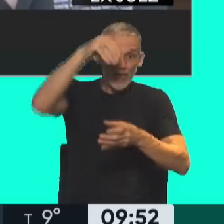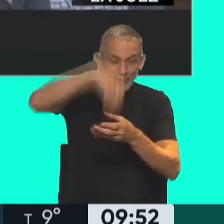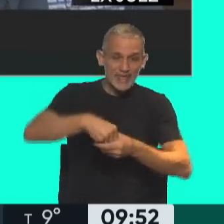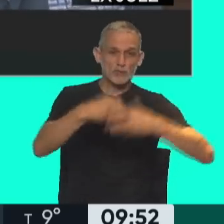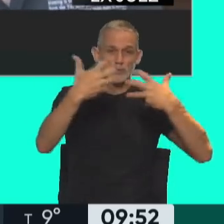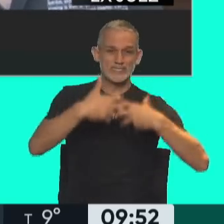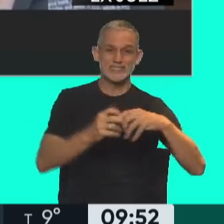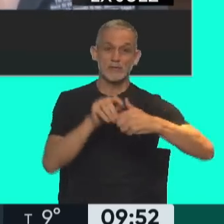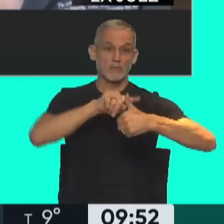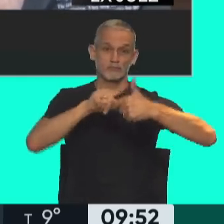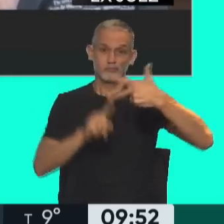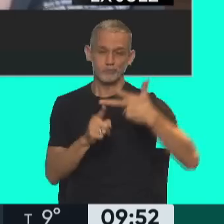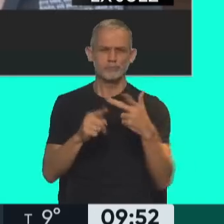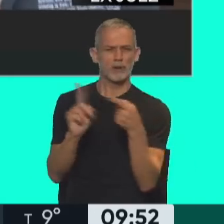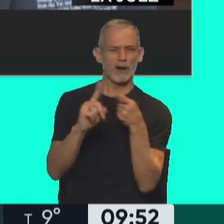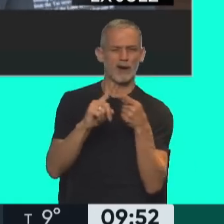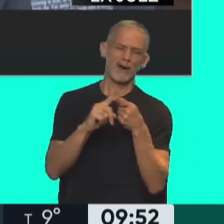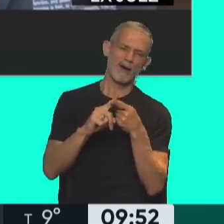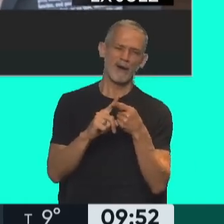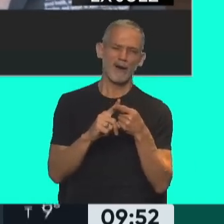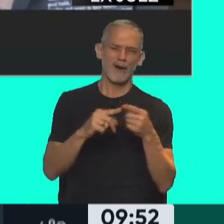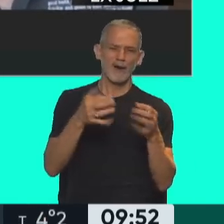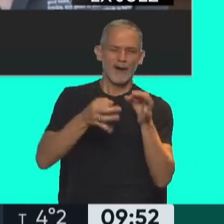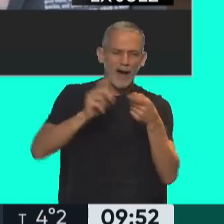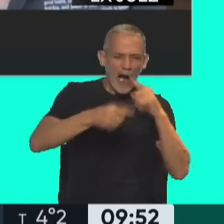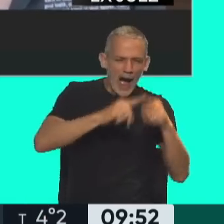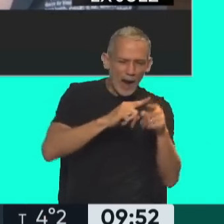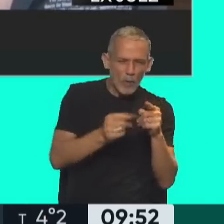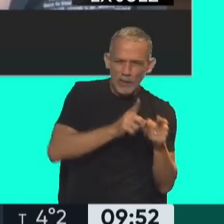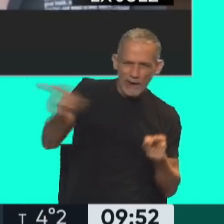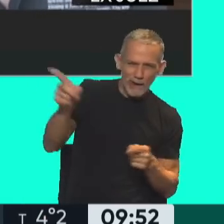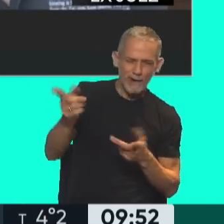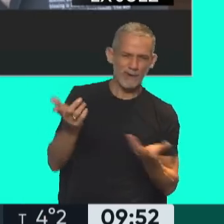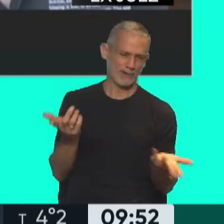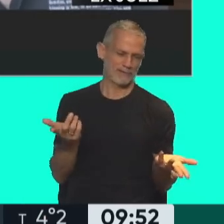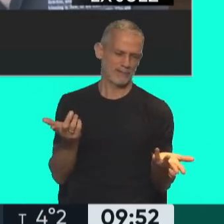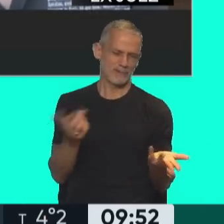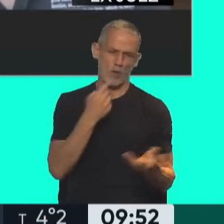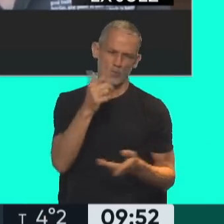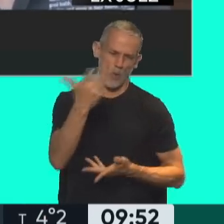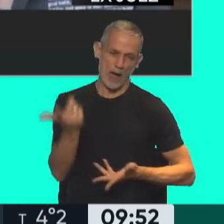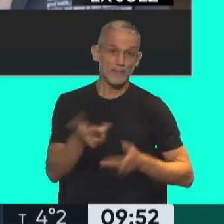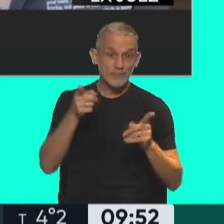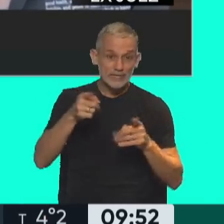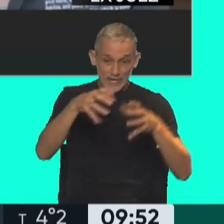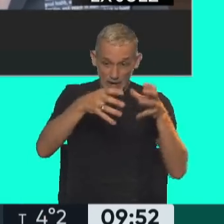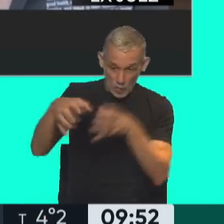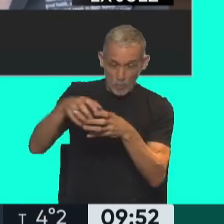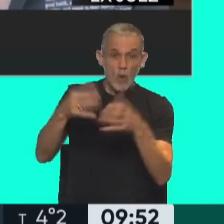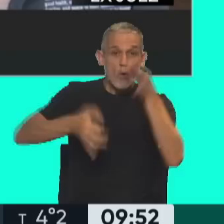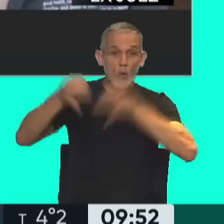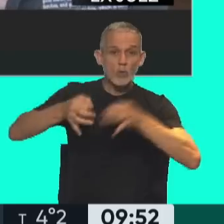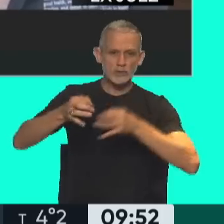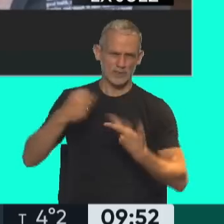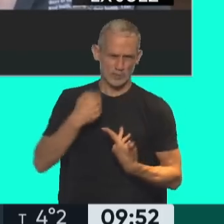de uno de los tres pilares del offer esto es algo absolutamente indiscutible ese sector de la justicia es al